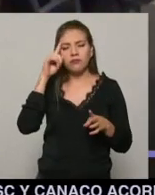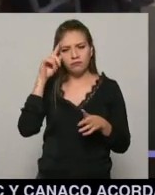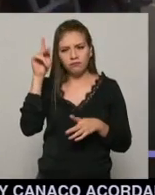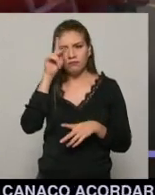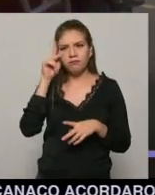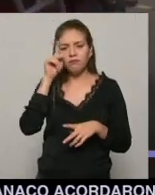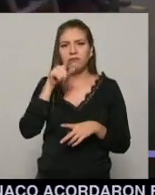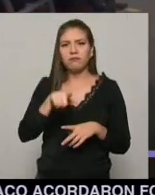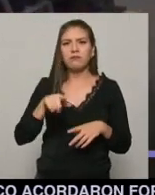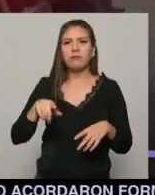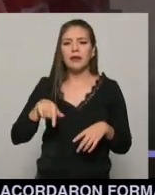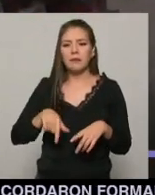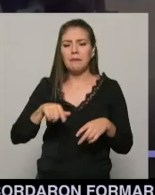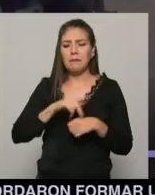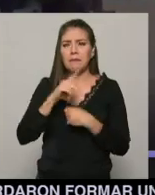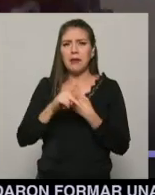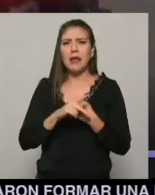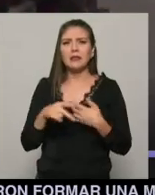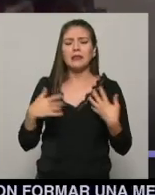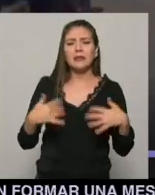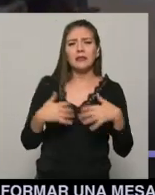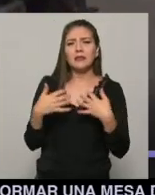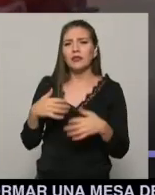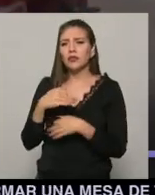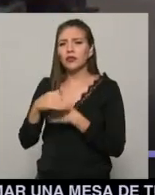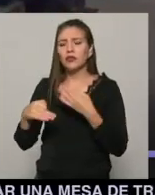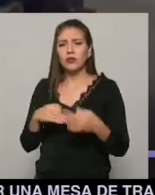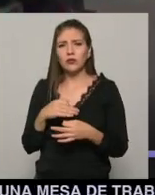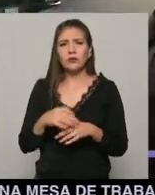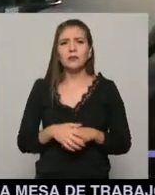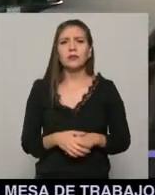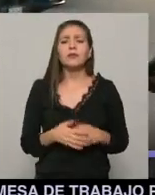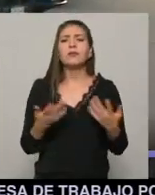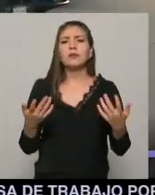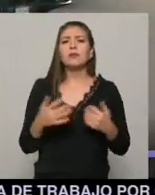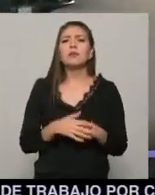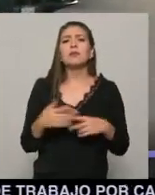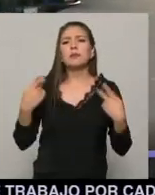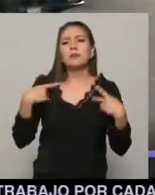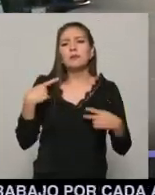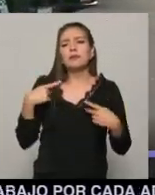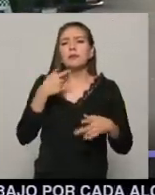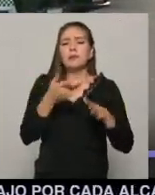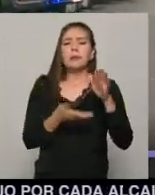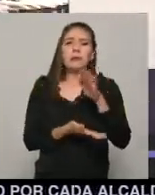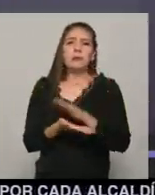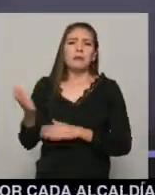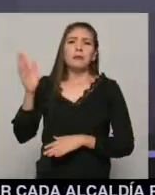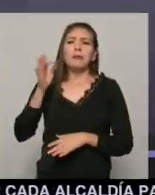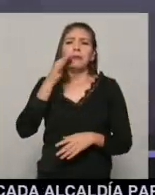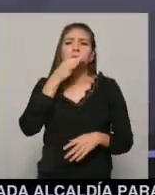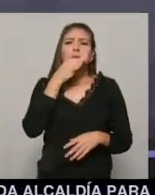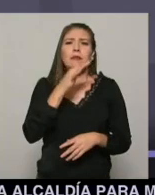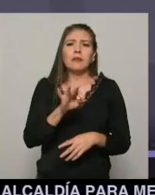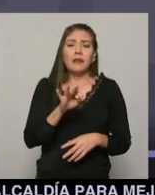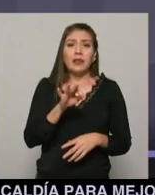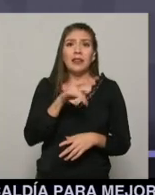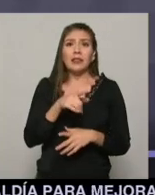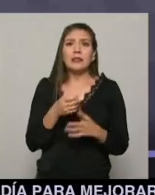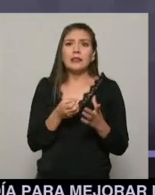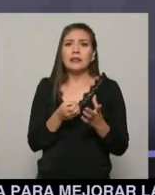vive nuestro país. O sea, ¿por qué? Pues porque una chica que va a ir a una fiesta, pues sale